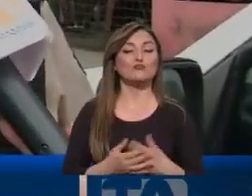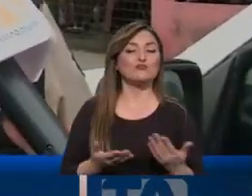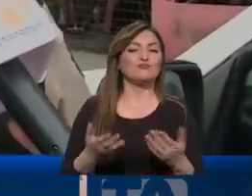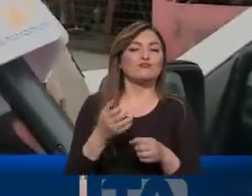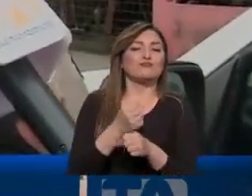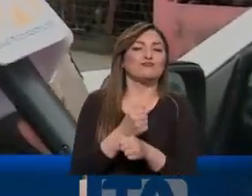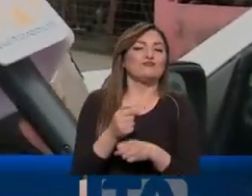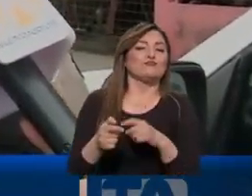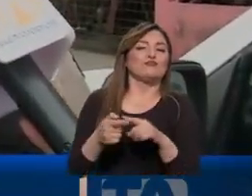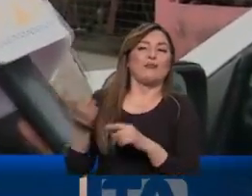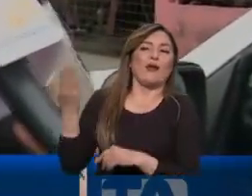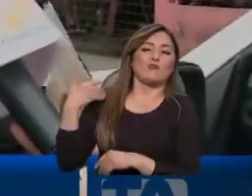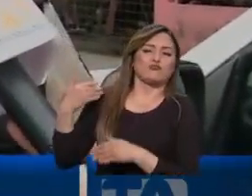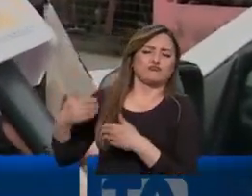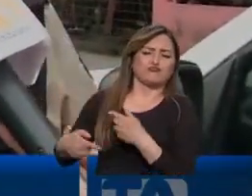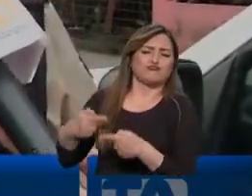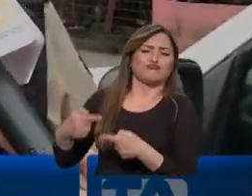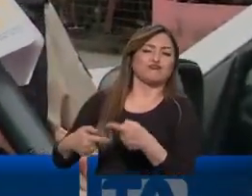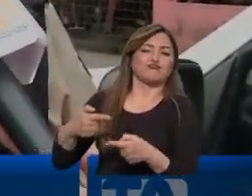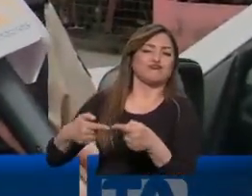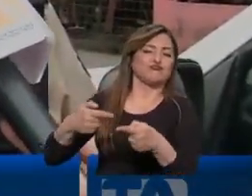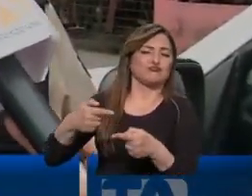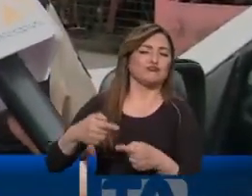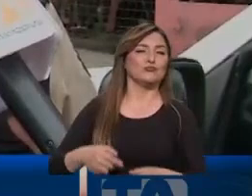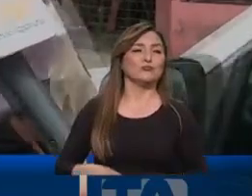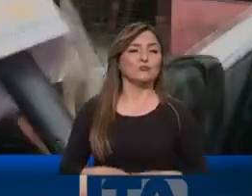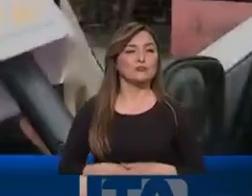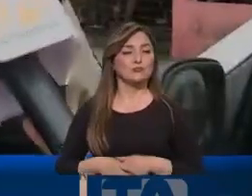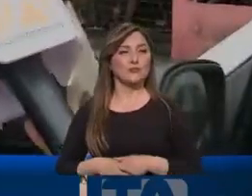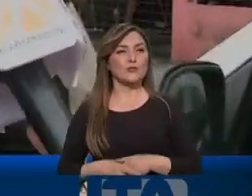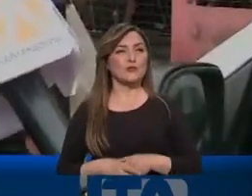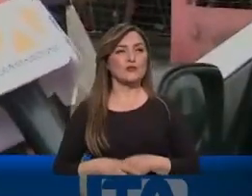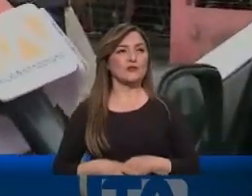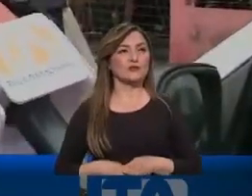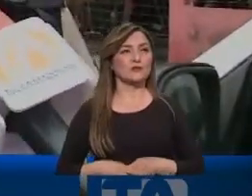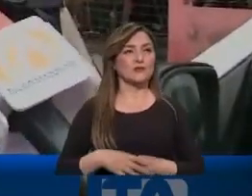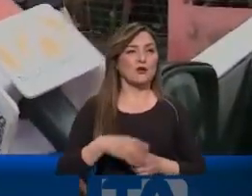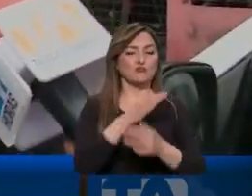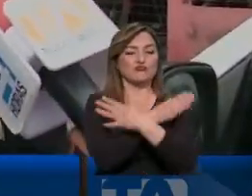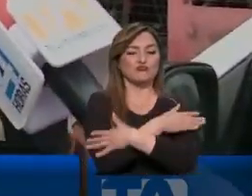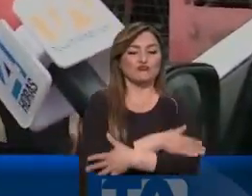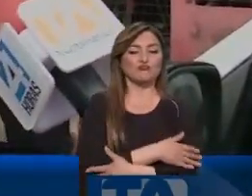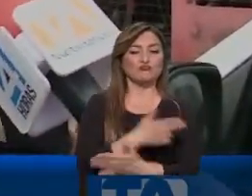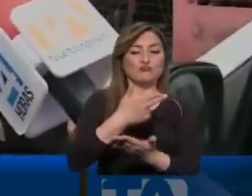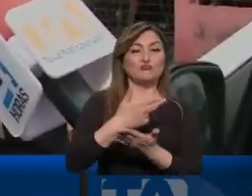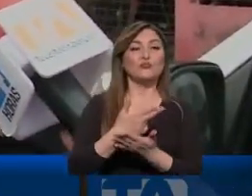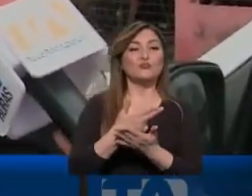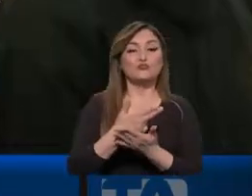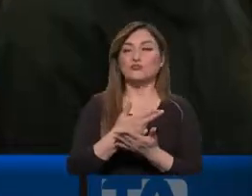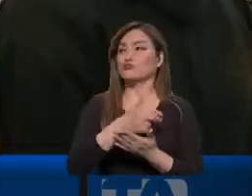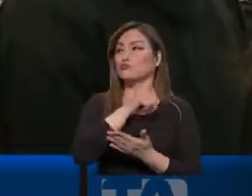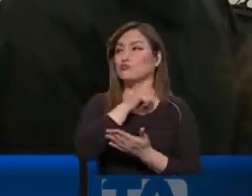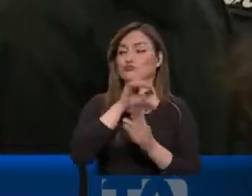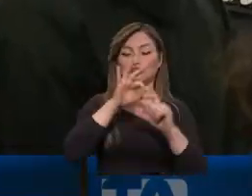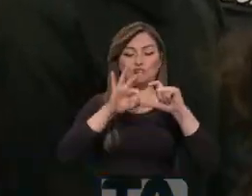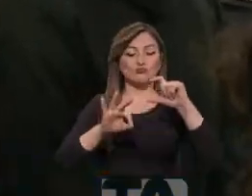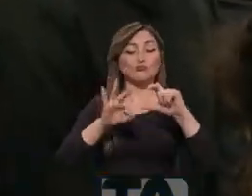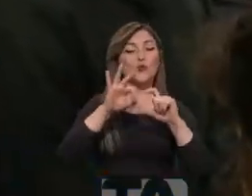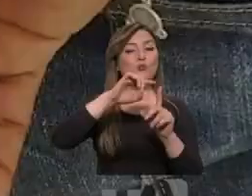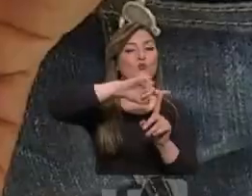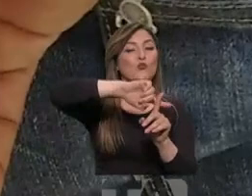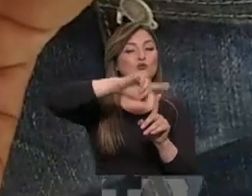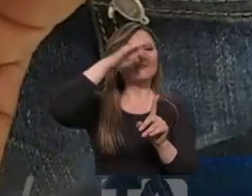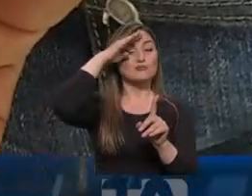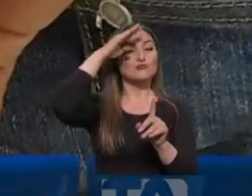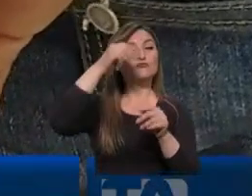viene realizando continuamente en este punto, igual enfocados a buscar armas, a reducir índices delincuenciales. La parte positiva para